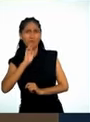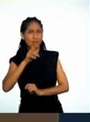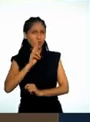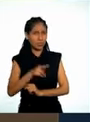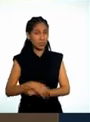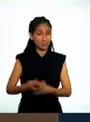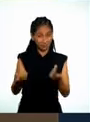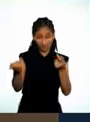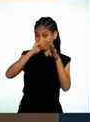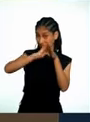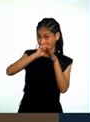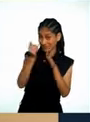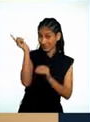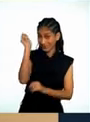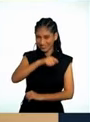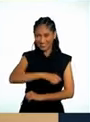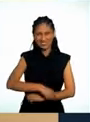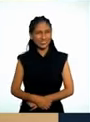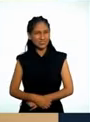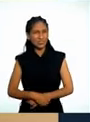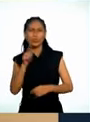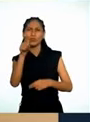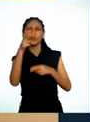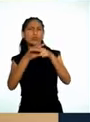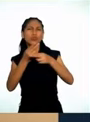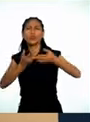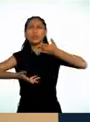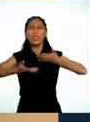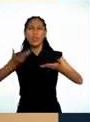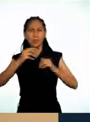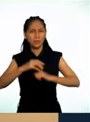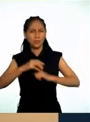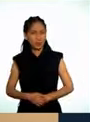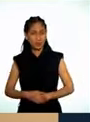las parties was your name